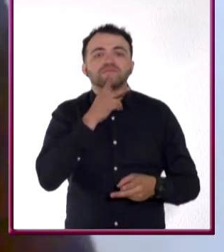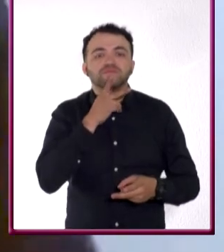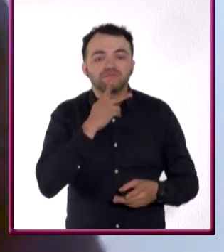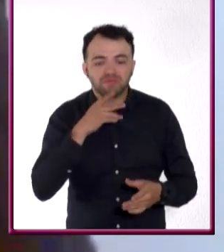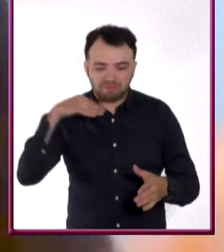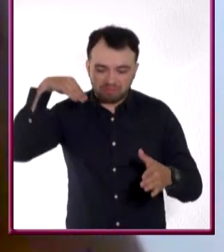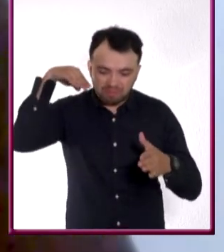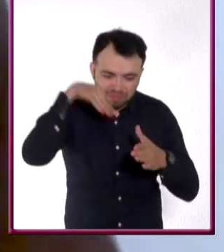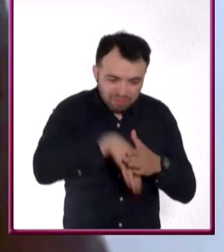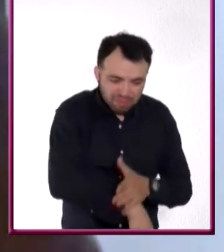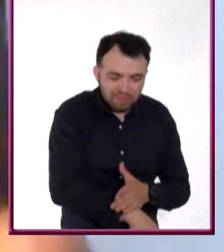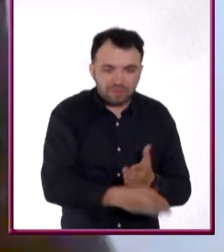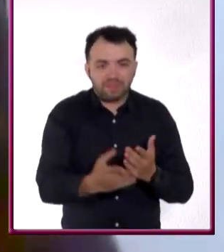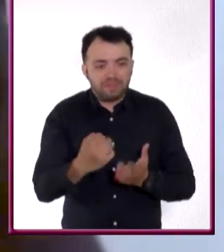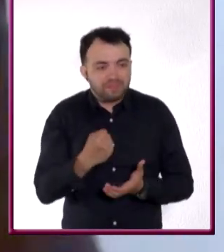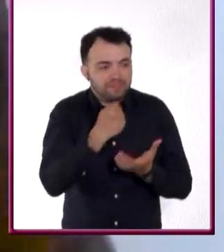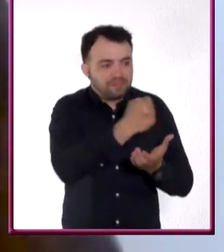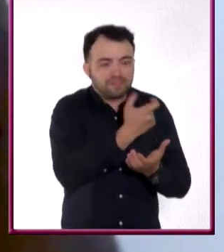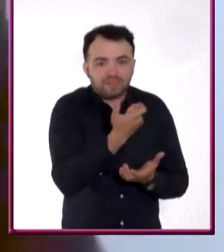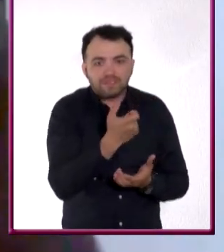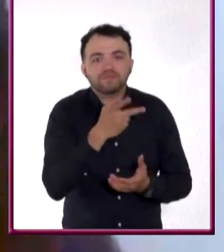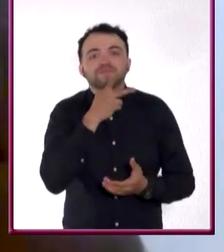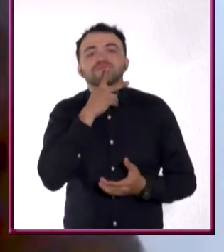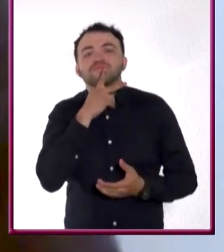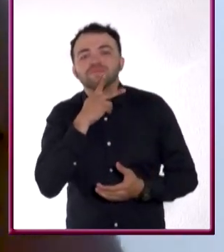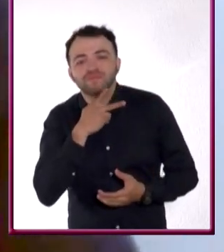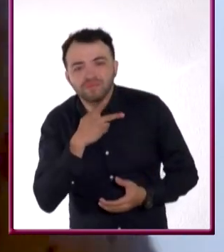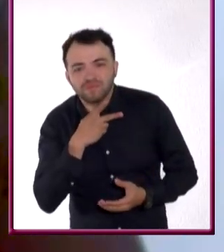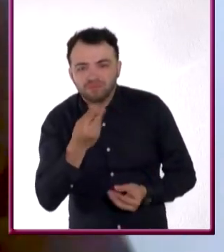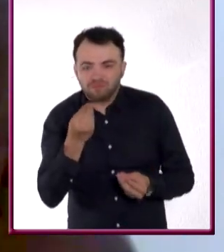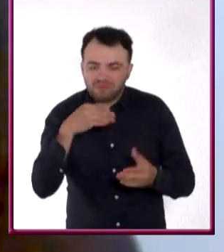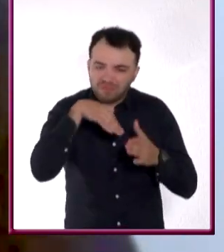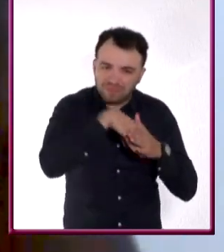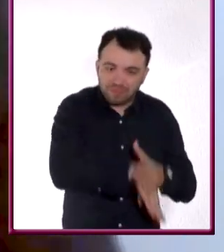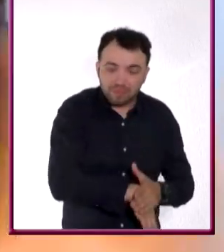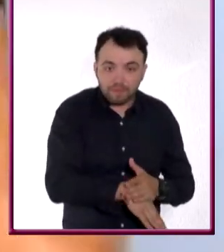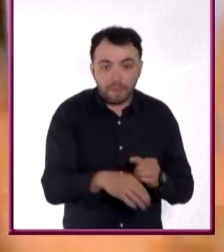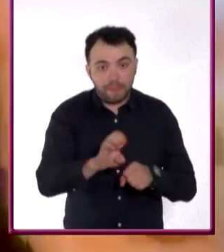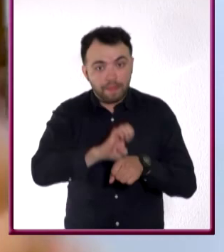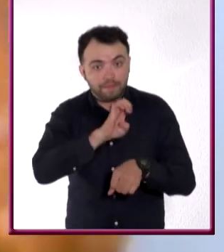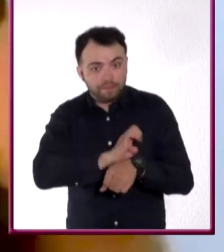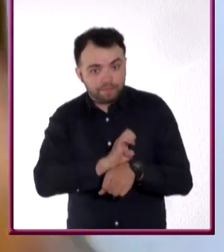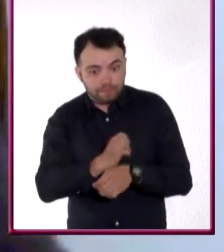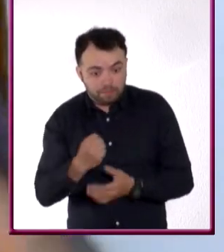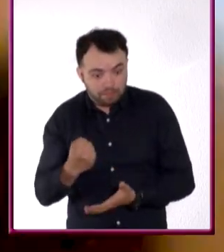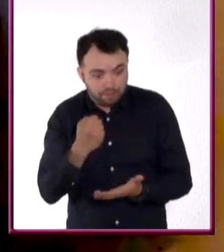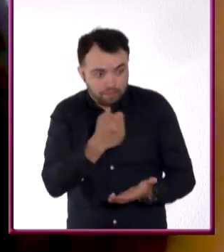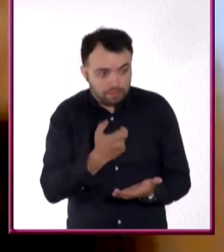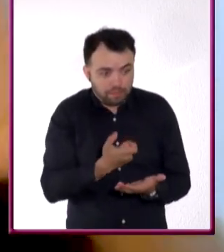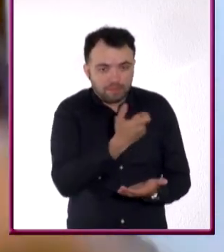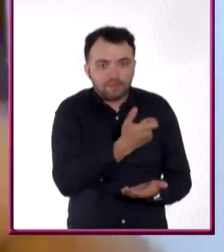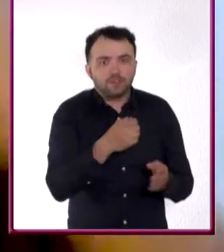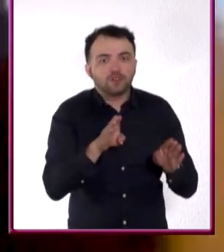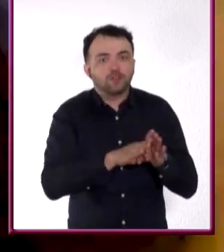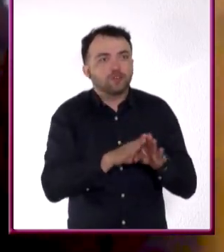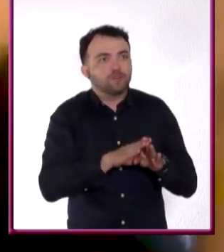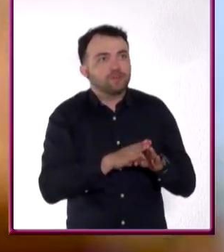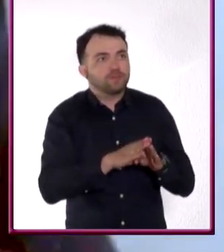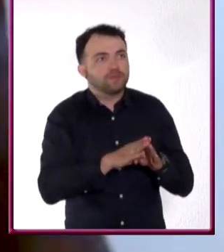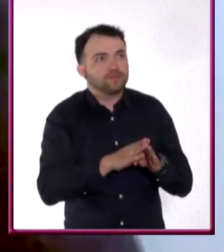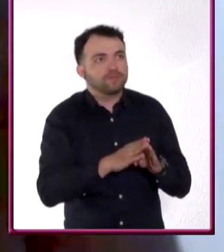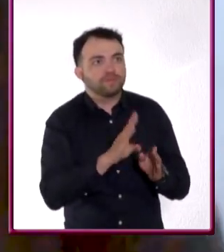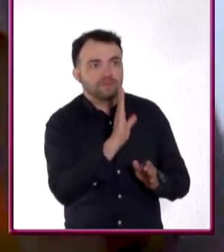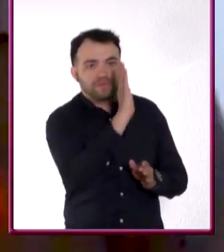cayó demasiado, las acciones de las petroleras cayeron demasiado, etcétera. Entonces, la bolsa termina siendo como una especie